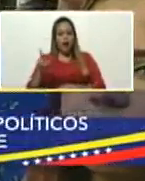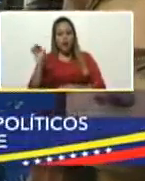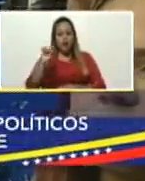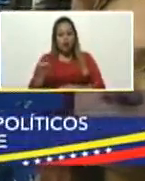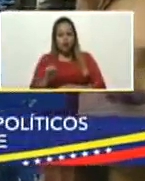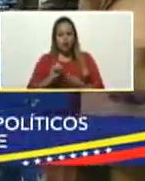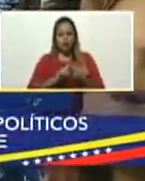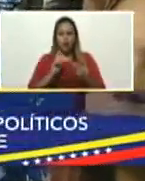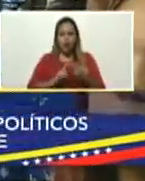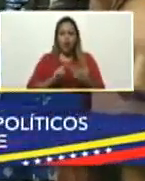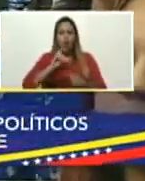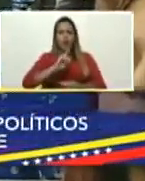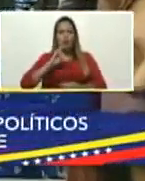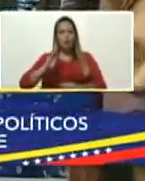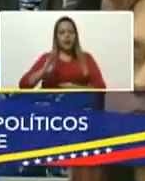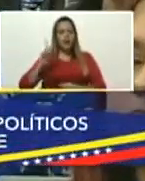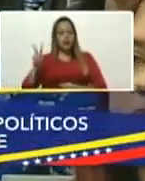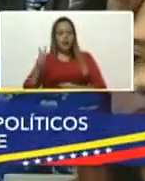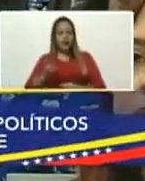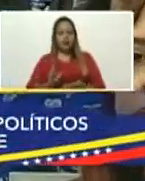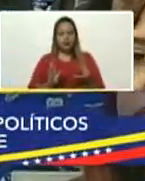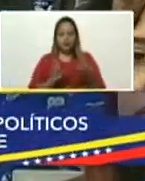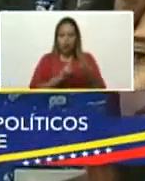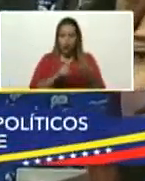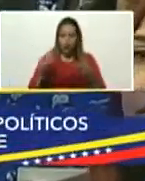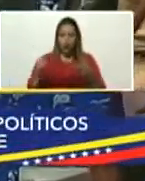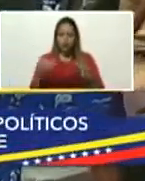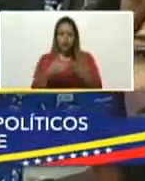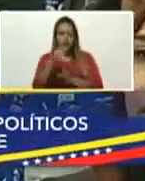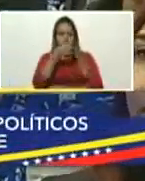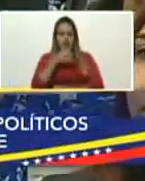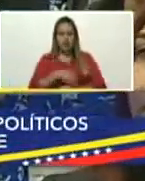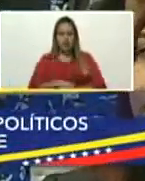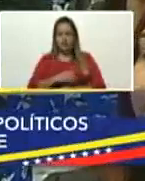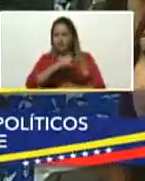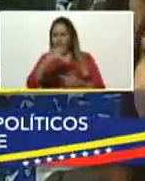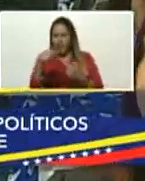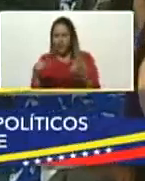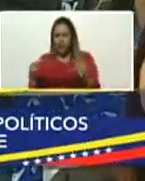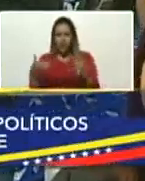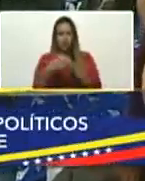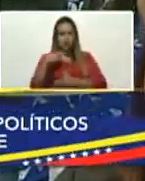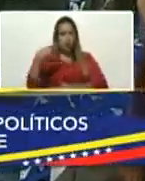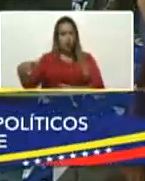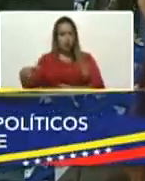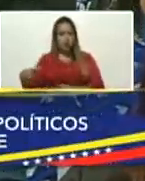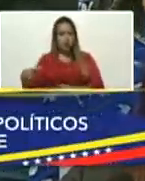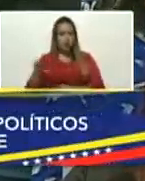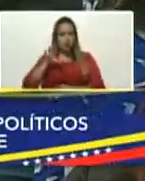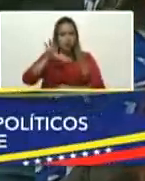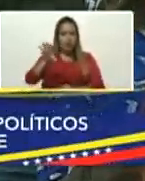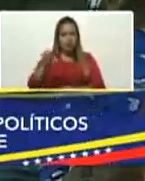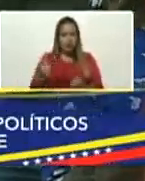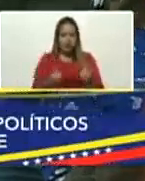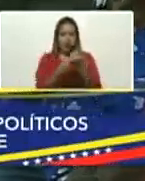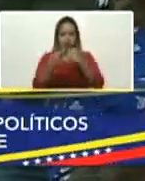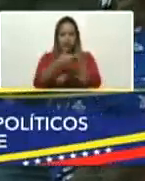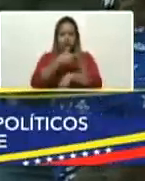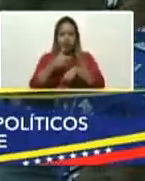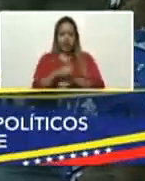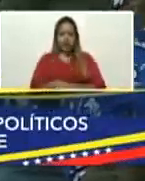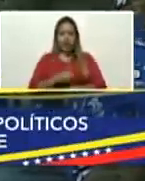el Partido Verde y bueno, del gran polo patriótico, bienvenidos. Y quiero saludar de